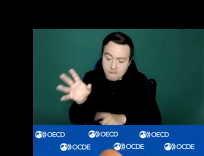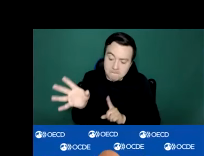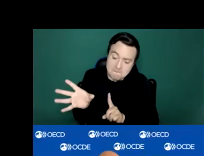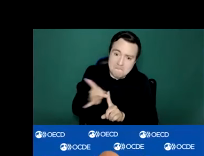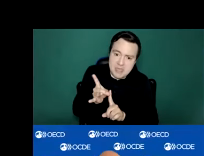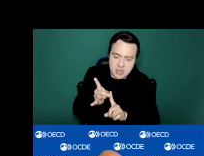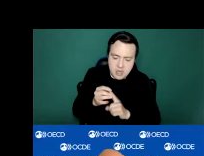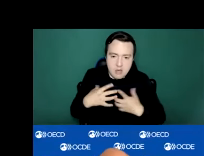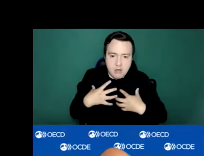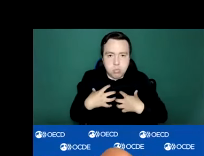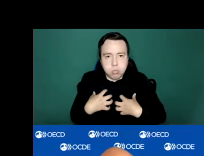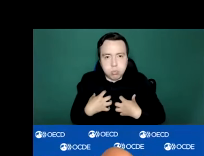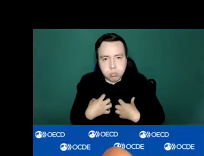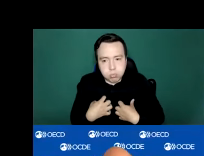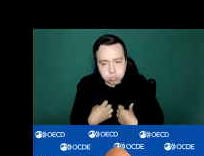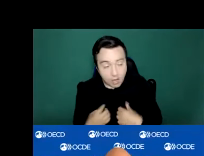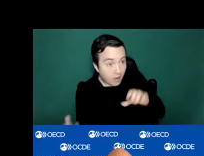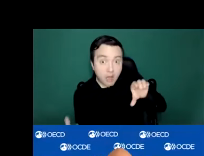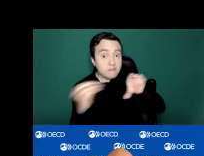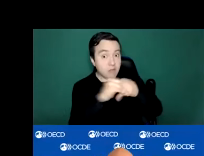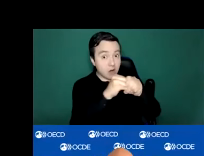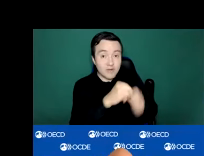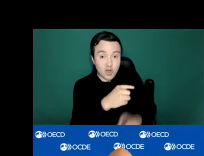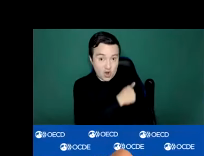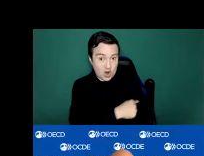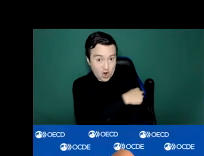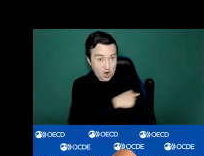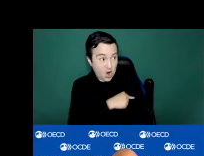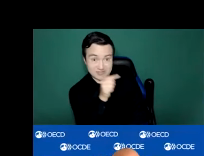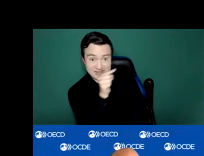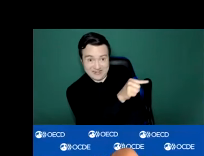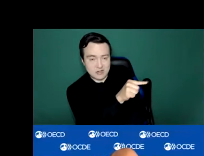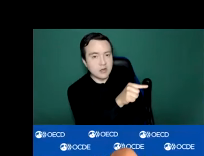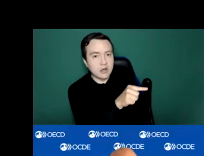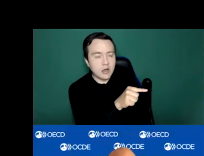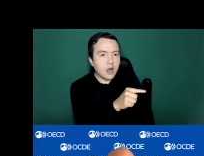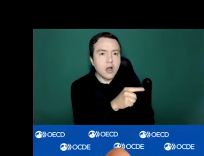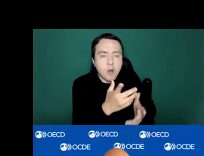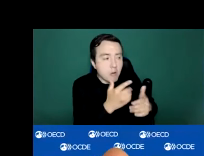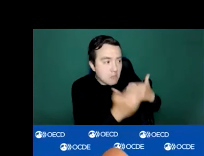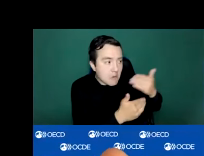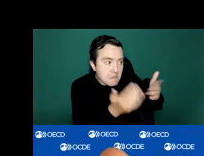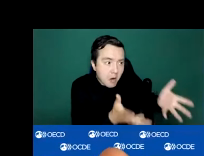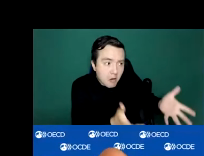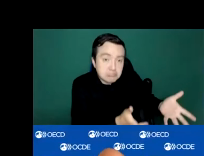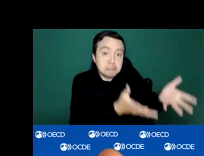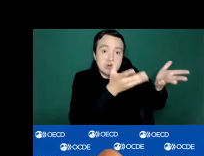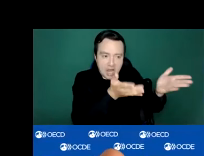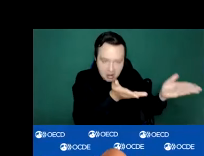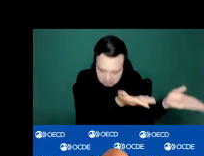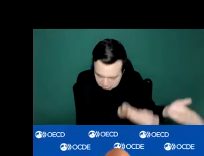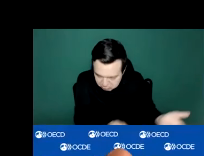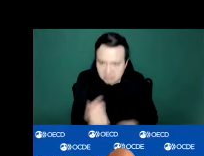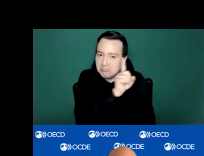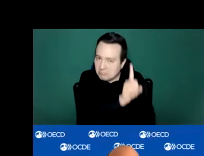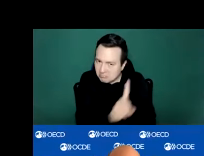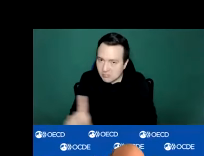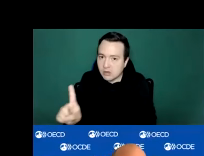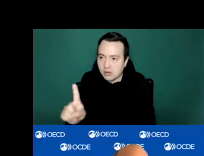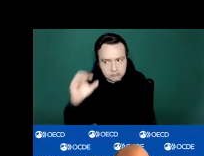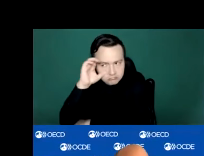medidas de salud pública. A veces la atención primaria no estaba equipada, por ejemplo, no había acceso a suficientes pruebas, etcétera. Y en